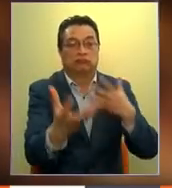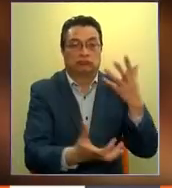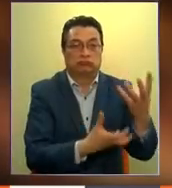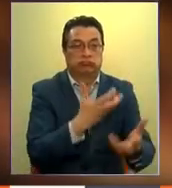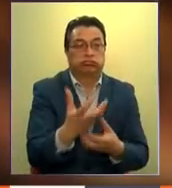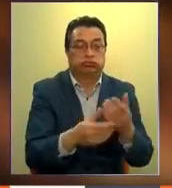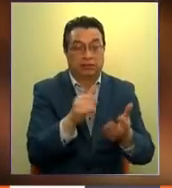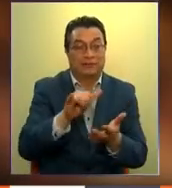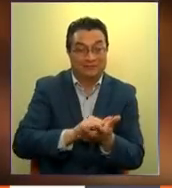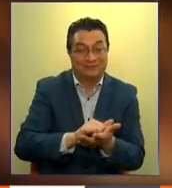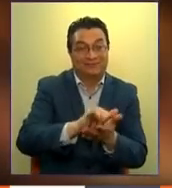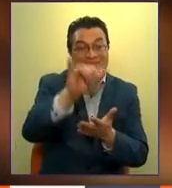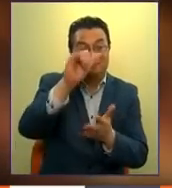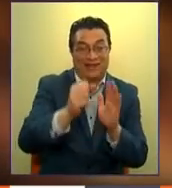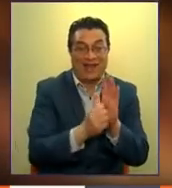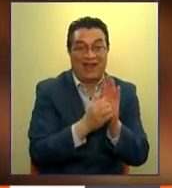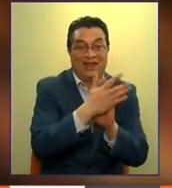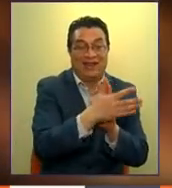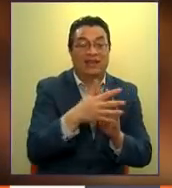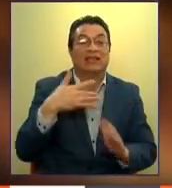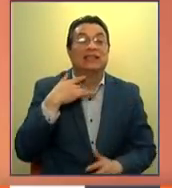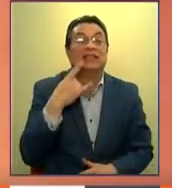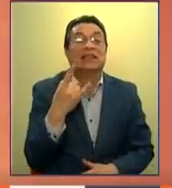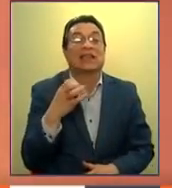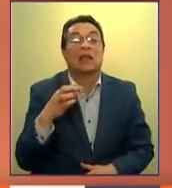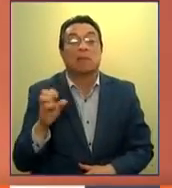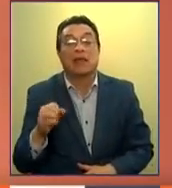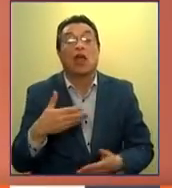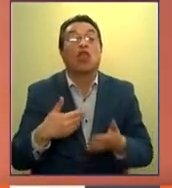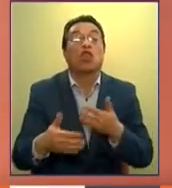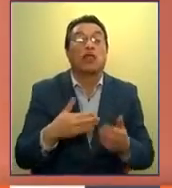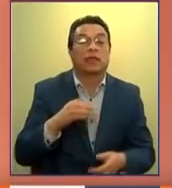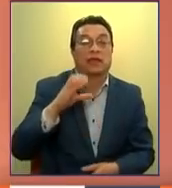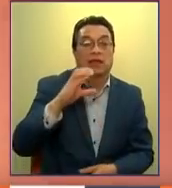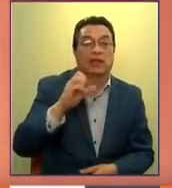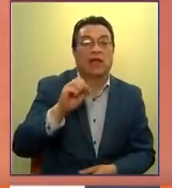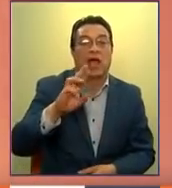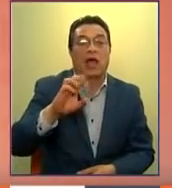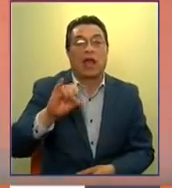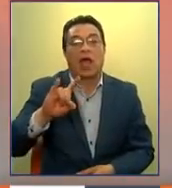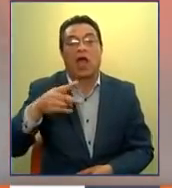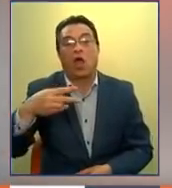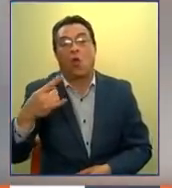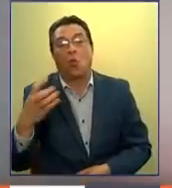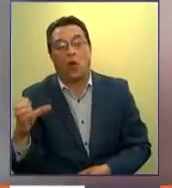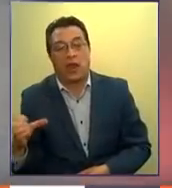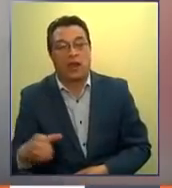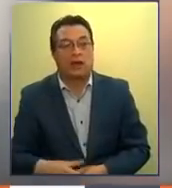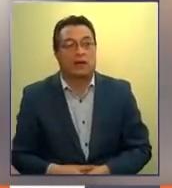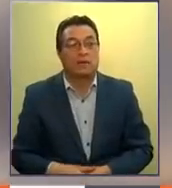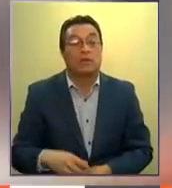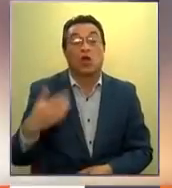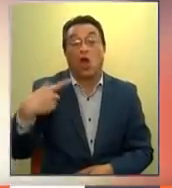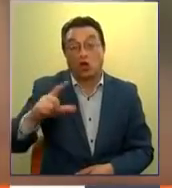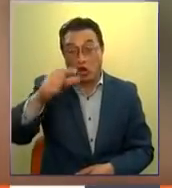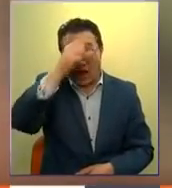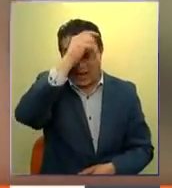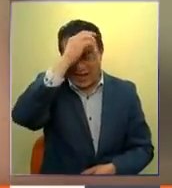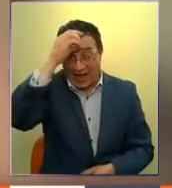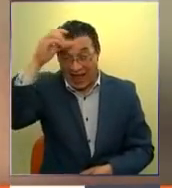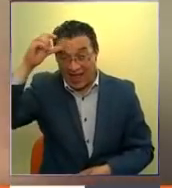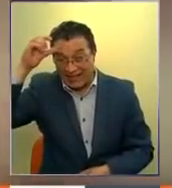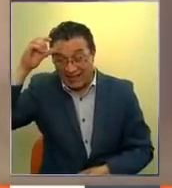del aeropuerto La Araucanía de Quepe, en Carahue. Este es el otro. Y en Cañete, varios vehículos